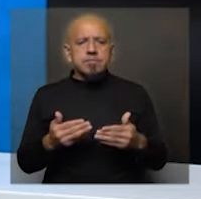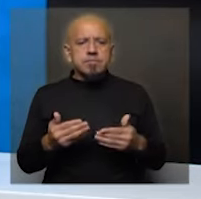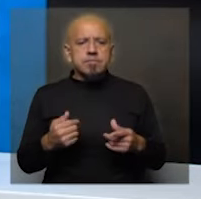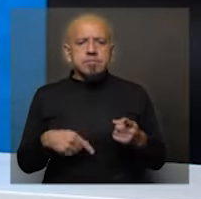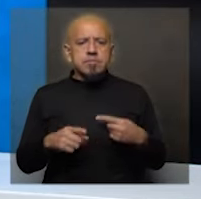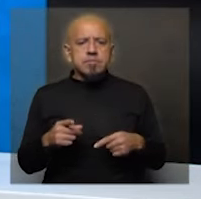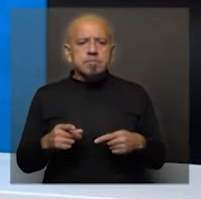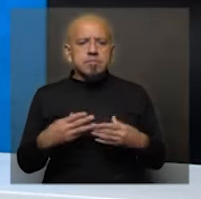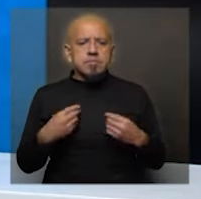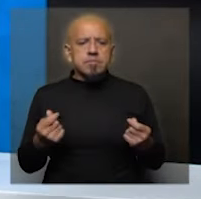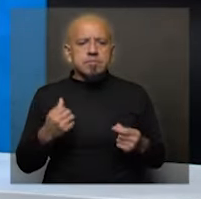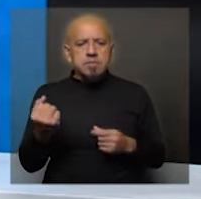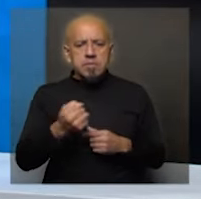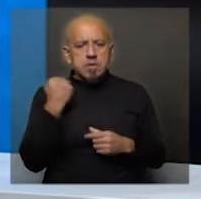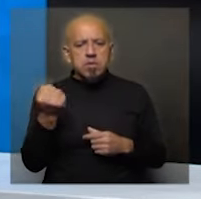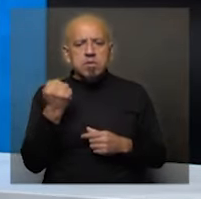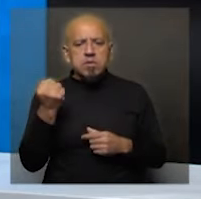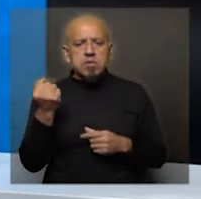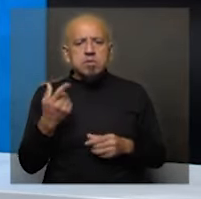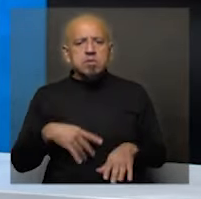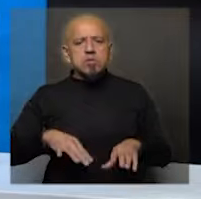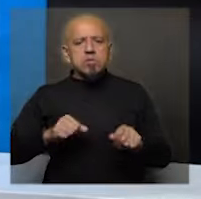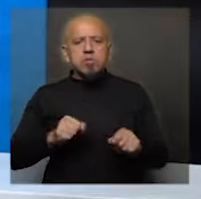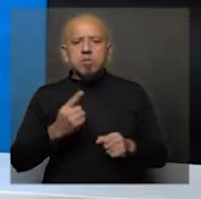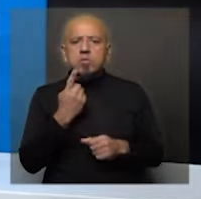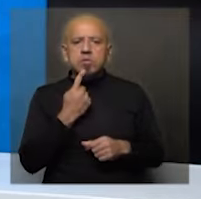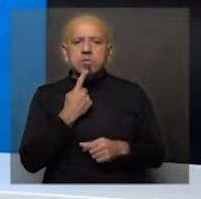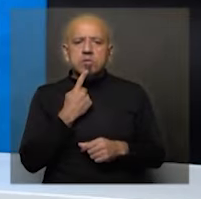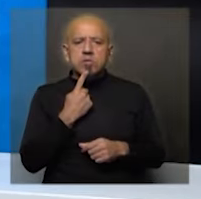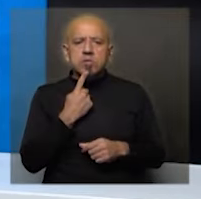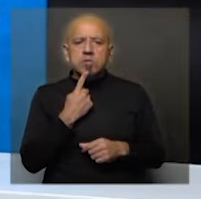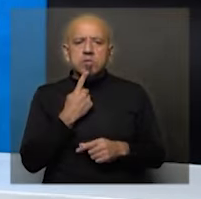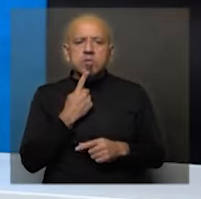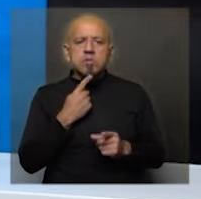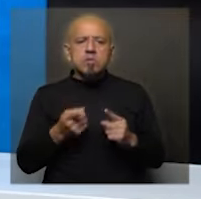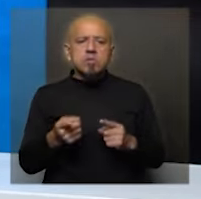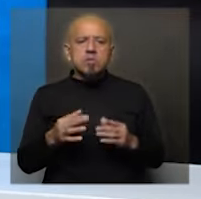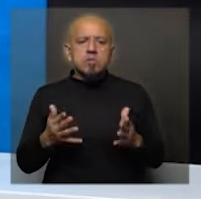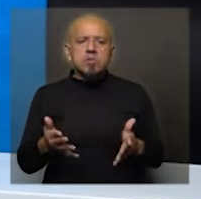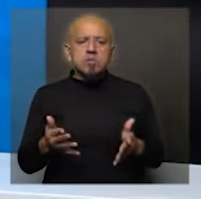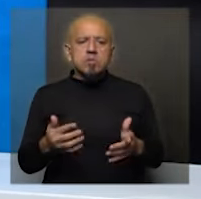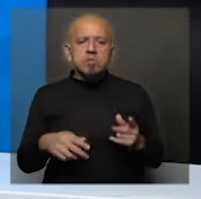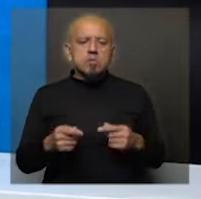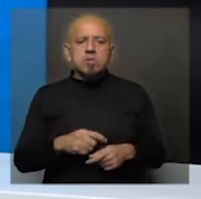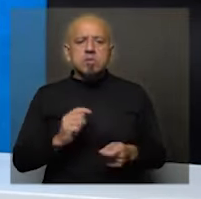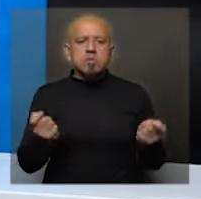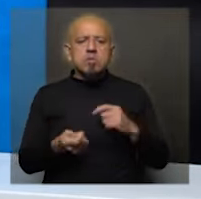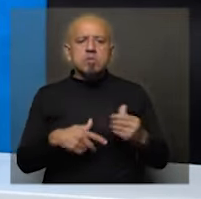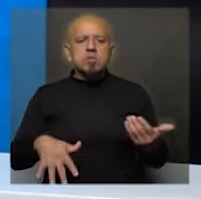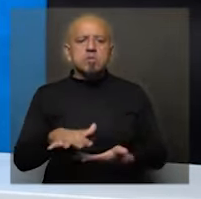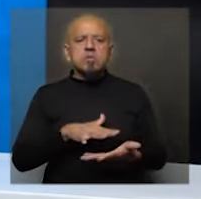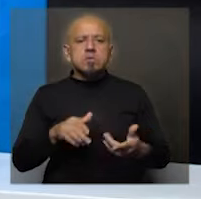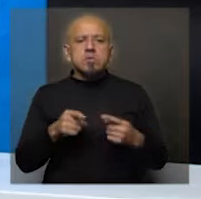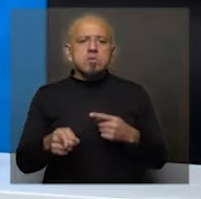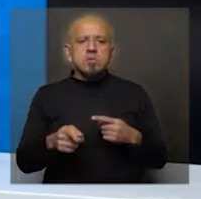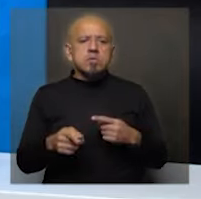eso me da la sensación que es fundamental pensando en el compromiso político como para dar más presupuesto y para tratar de revertir esa situación piensan que